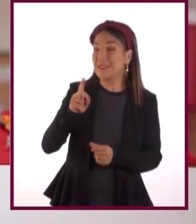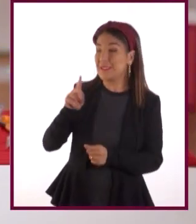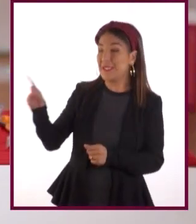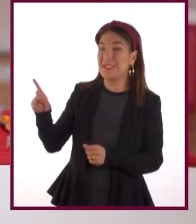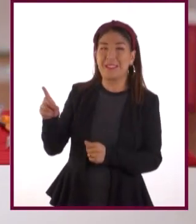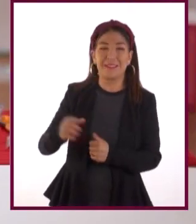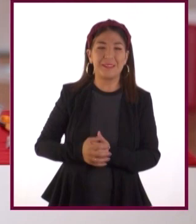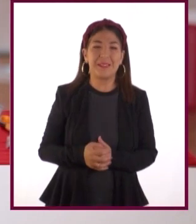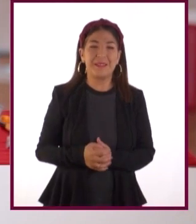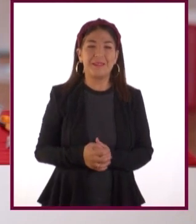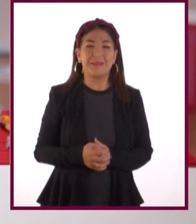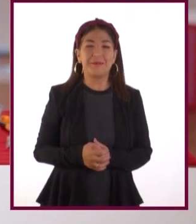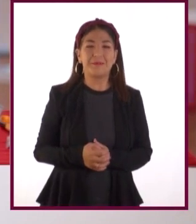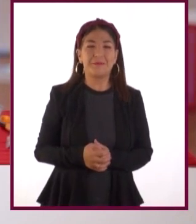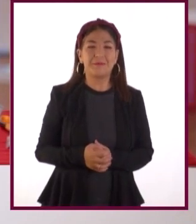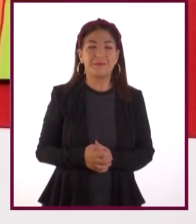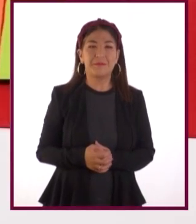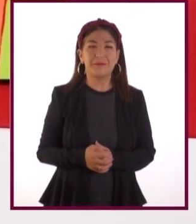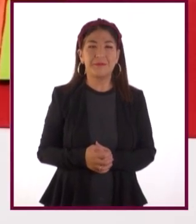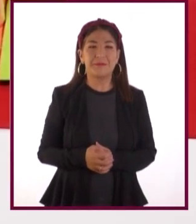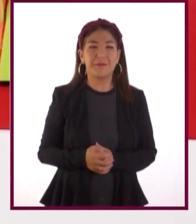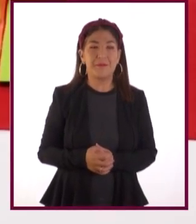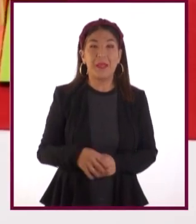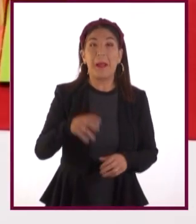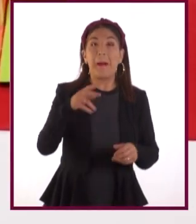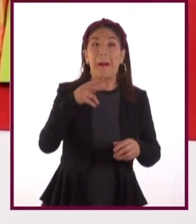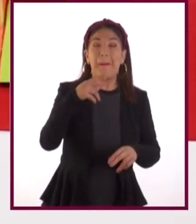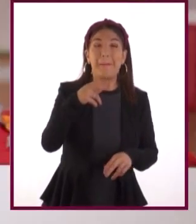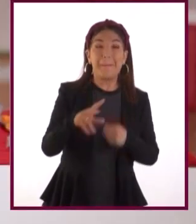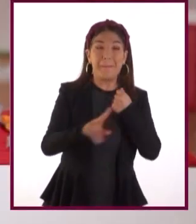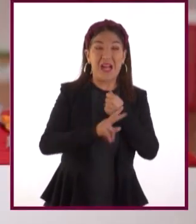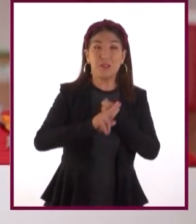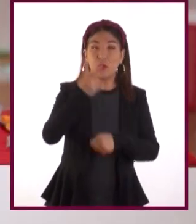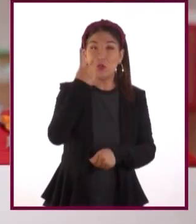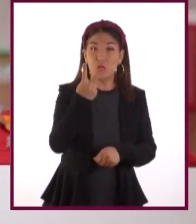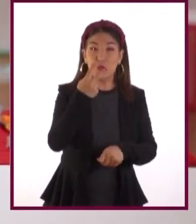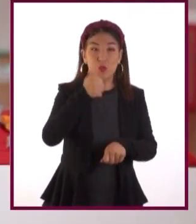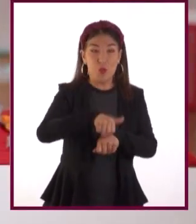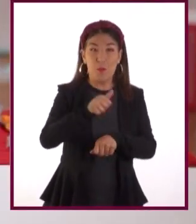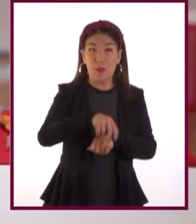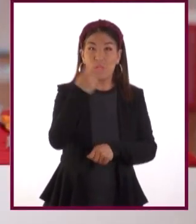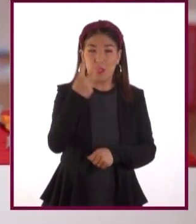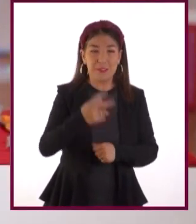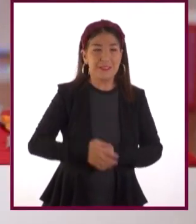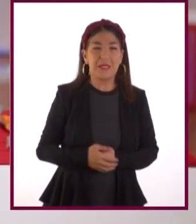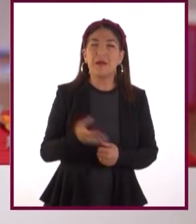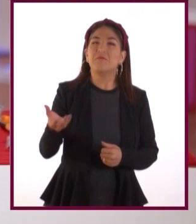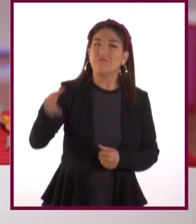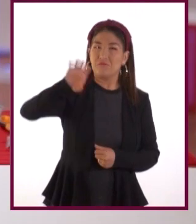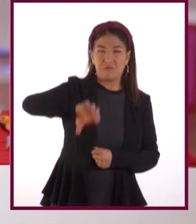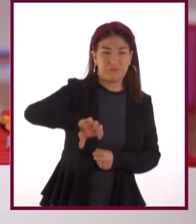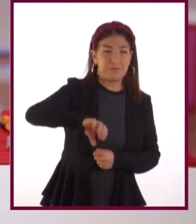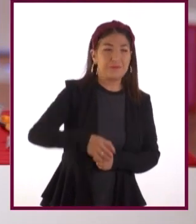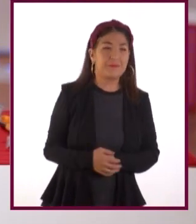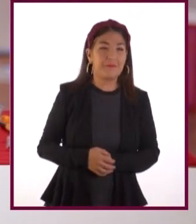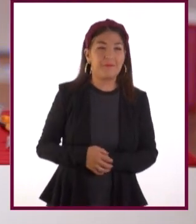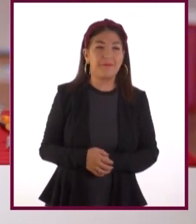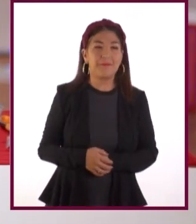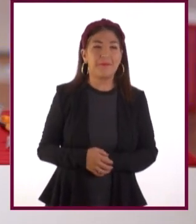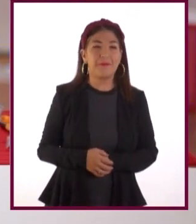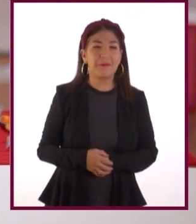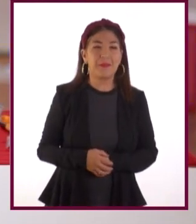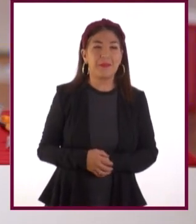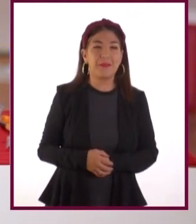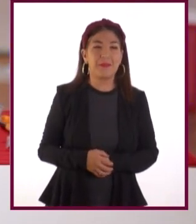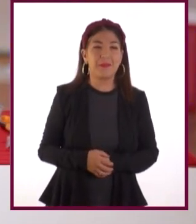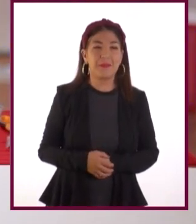8 veces a la derecha. 1, 2, 7, 8. Vaso número 2, igual, tomarlo, bajarlo